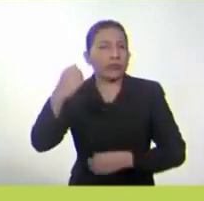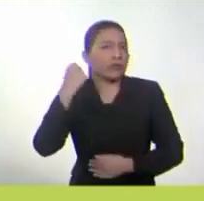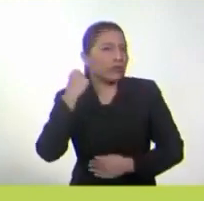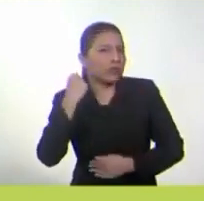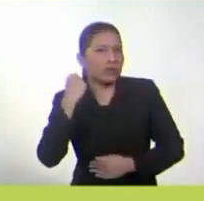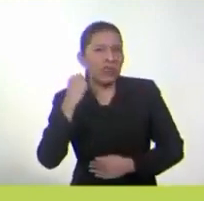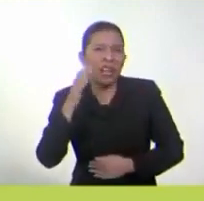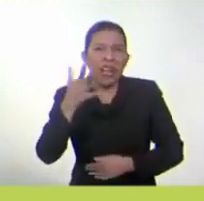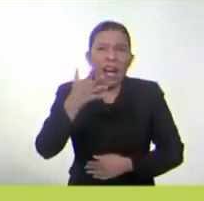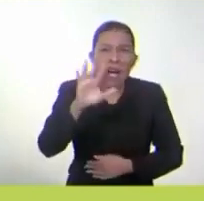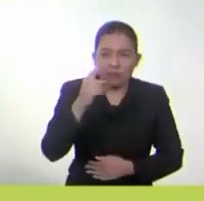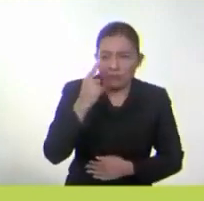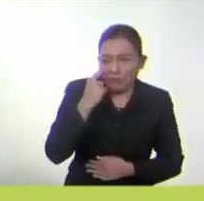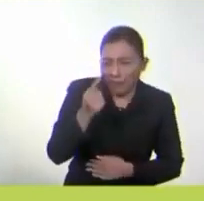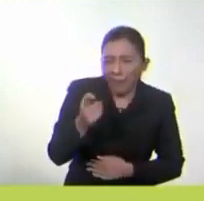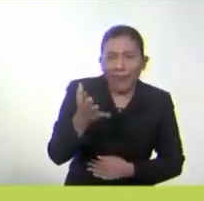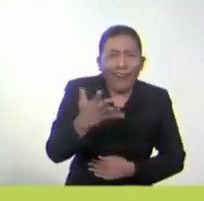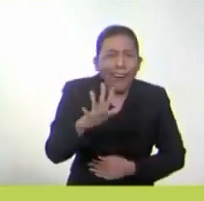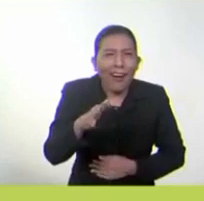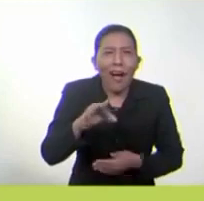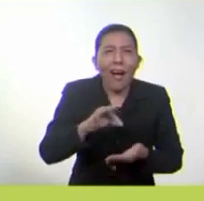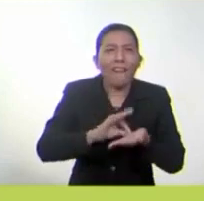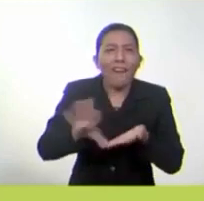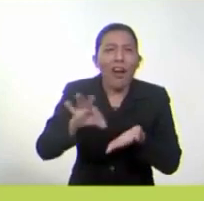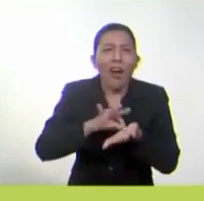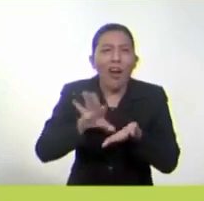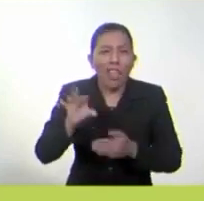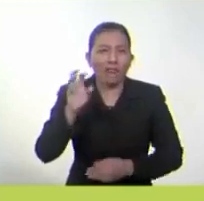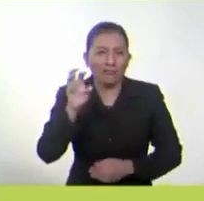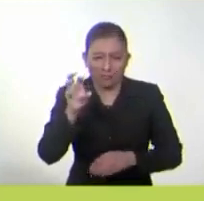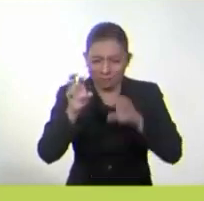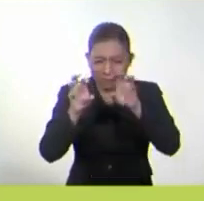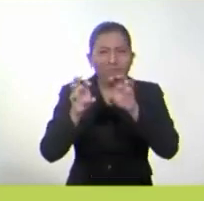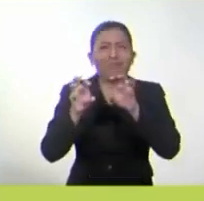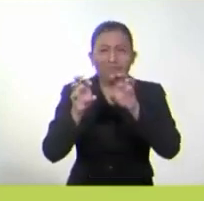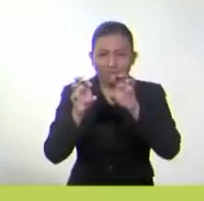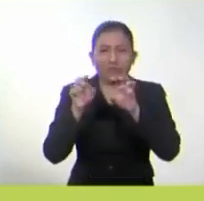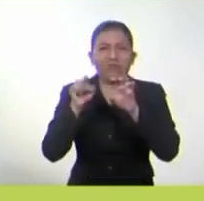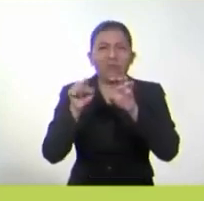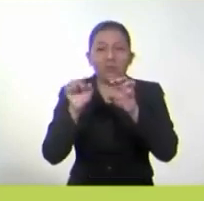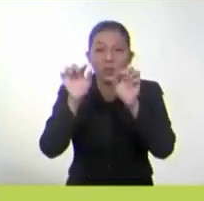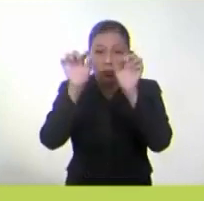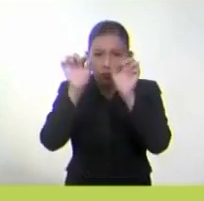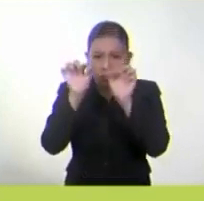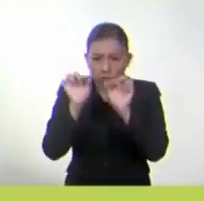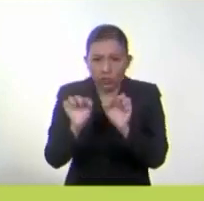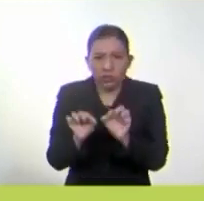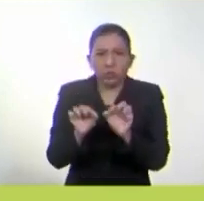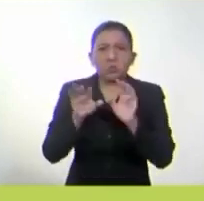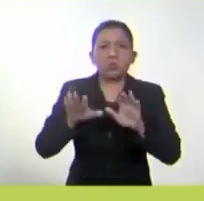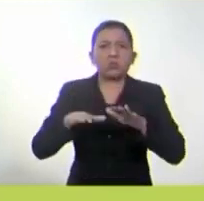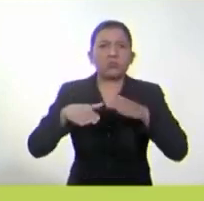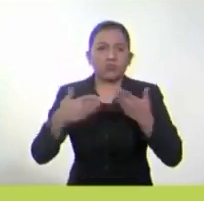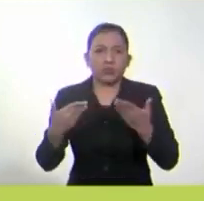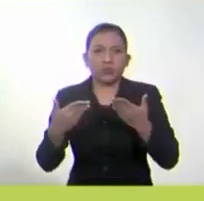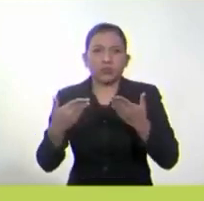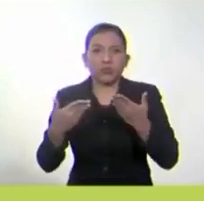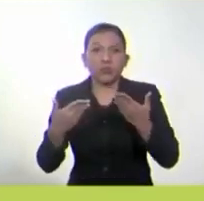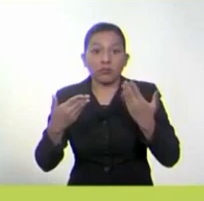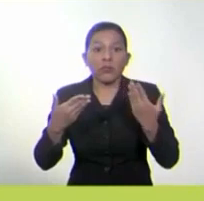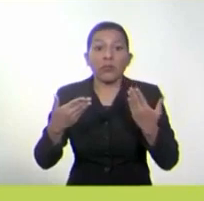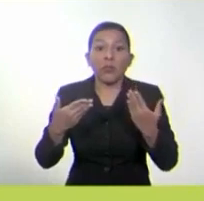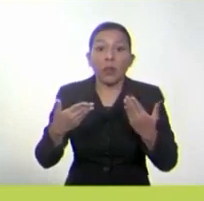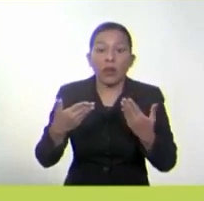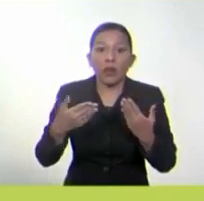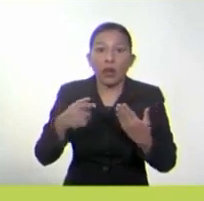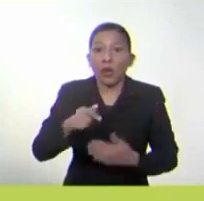de frijol y se encargan directamente de la filtración. Los uréteres, que son canales musculares por donde se